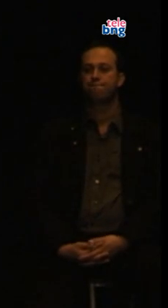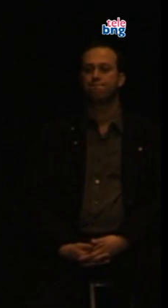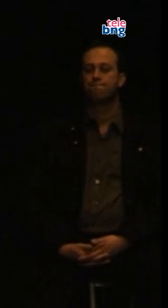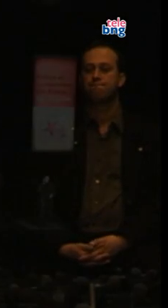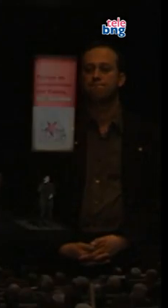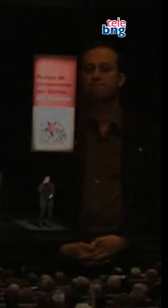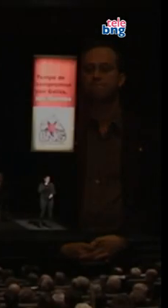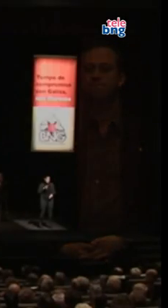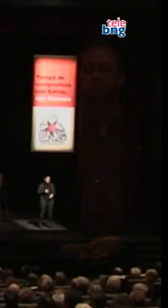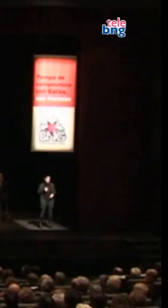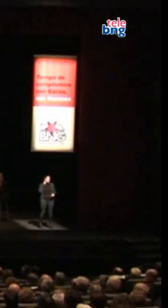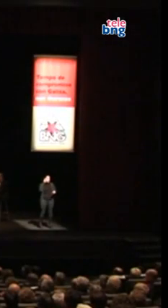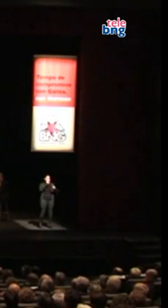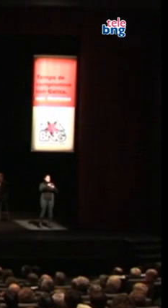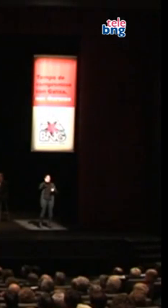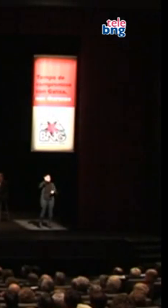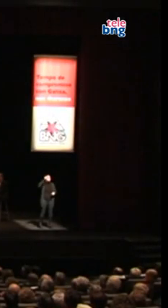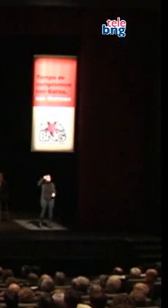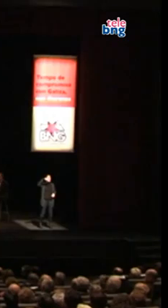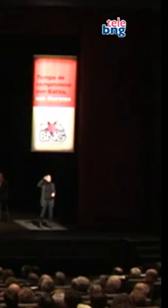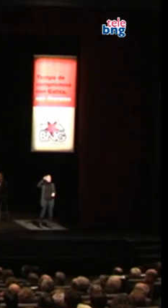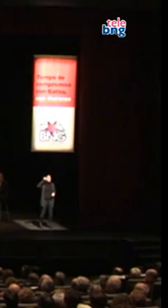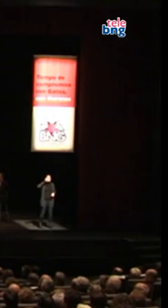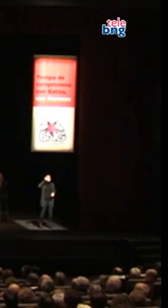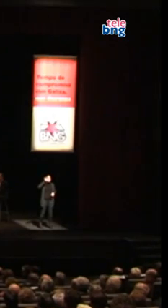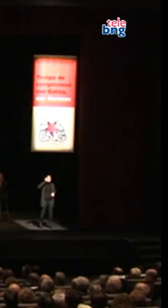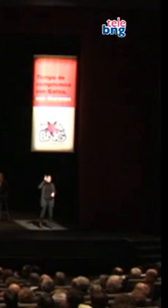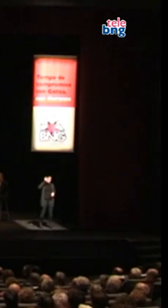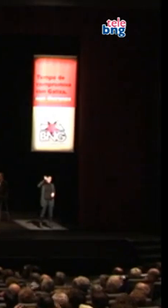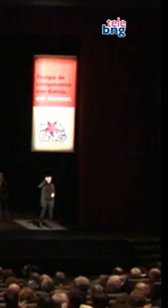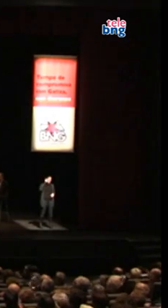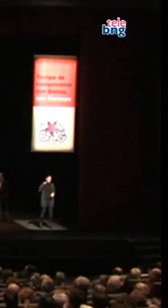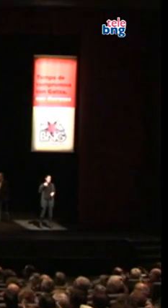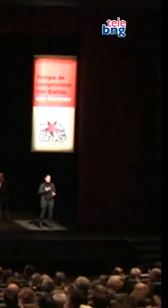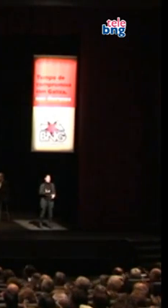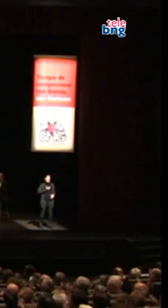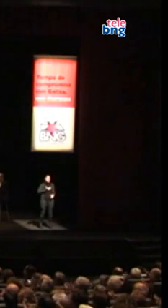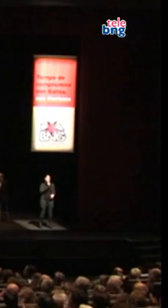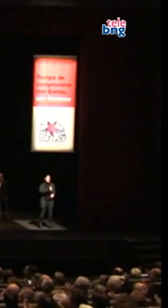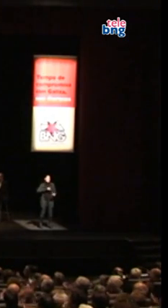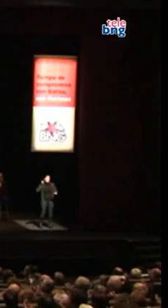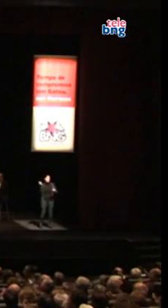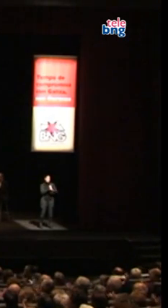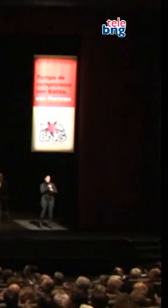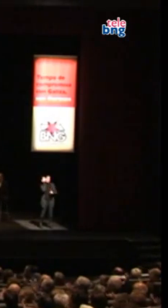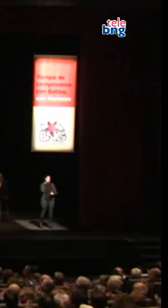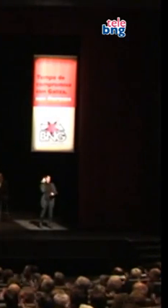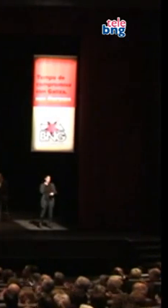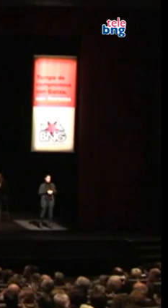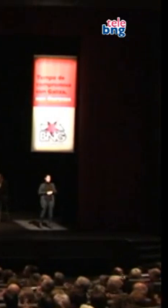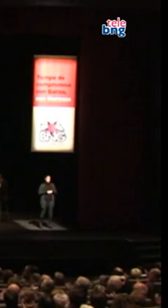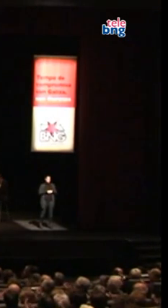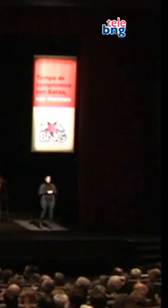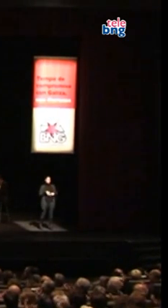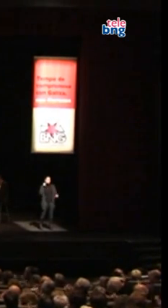dereita. Isabel Pérez a alcaldía, levarán a alcaldía. Ánimo, adiante, por Ourense e